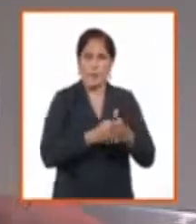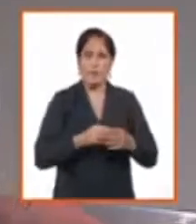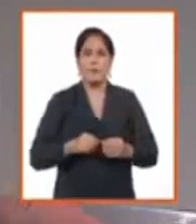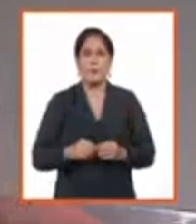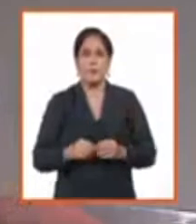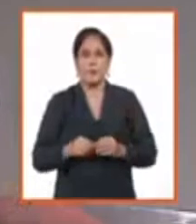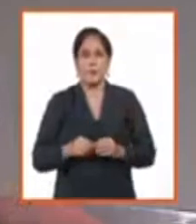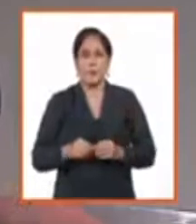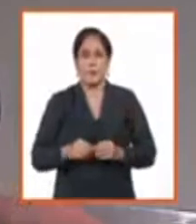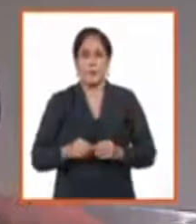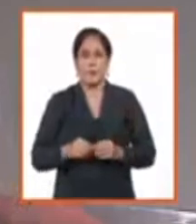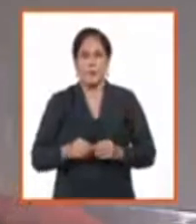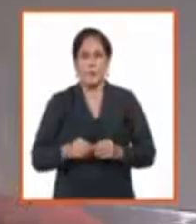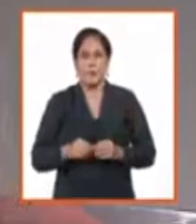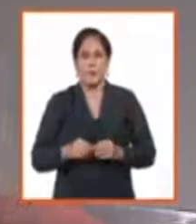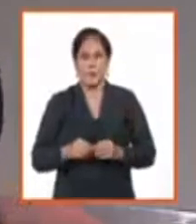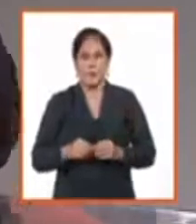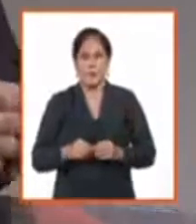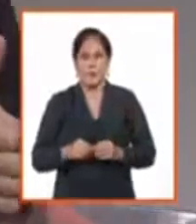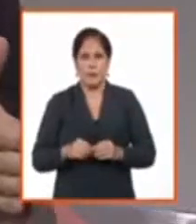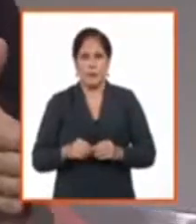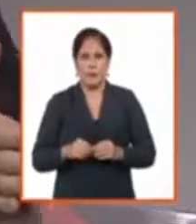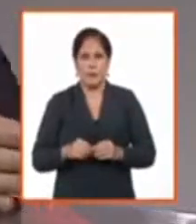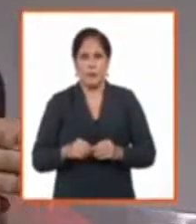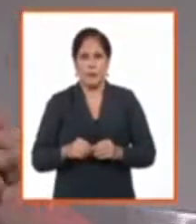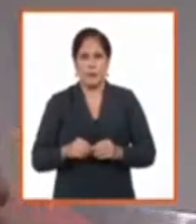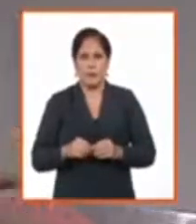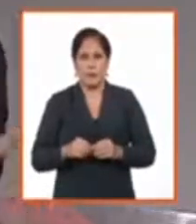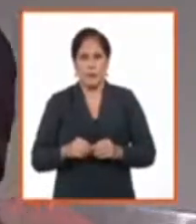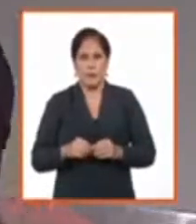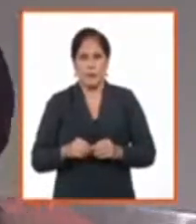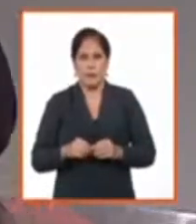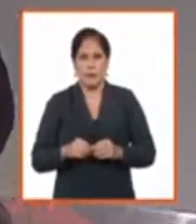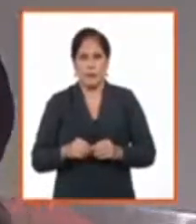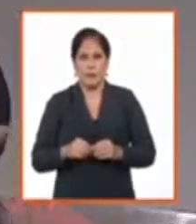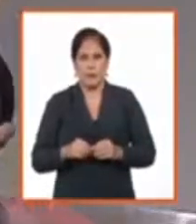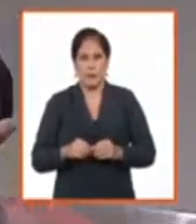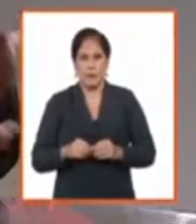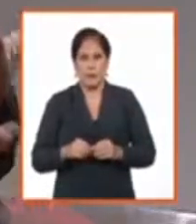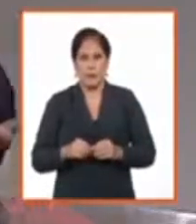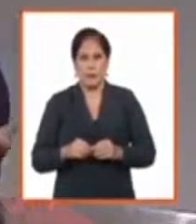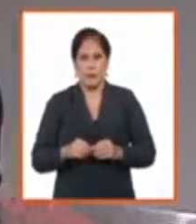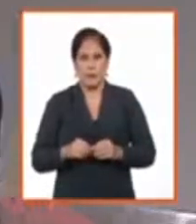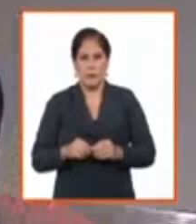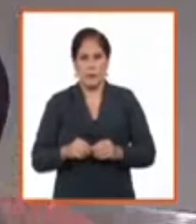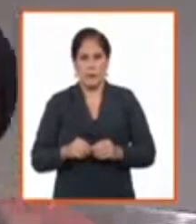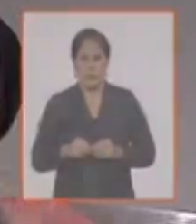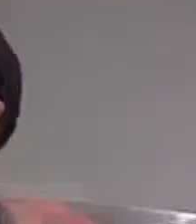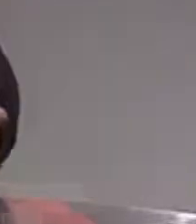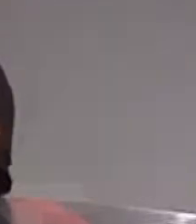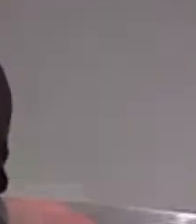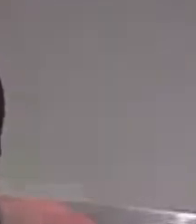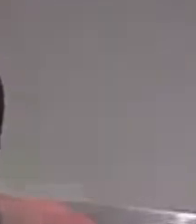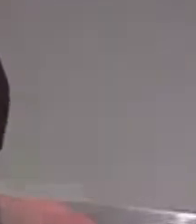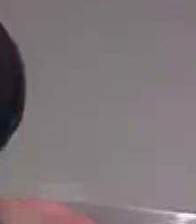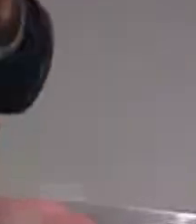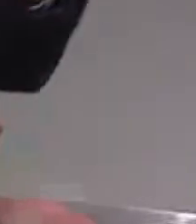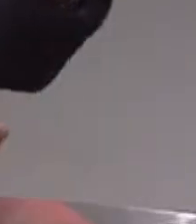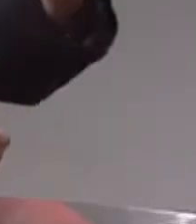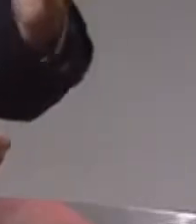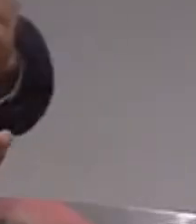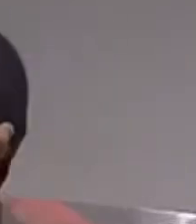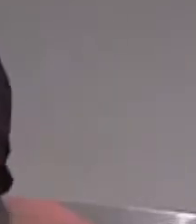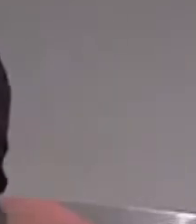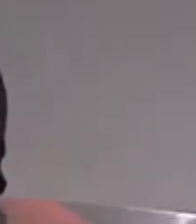de estados que son más vulnerables a esas presiones y sin embargo han sabido resistir y con mucha dignidad